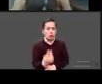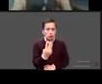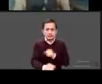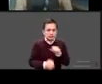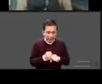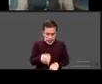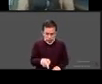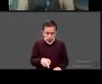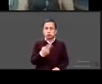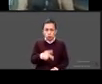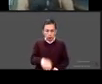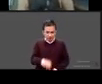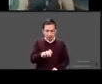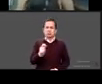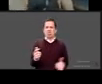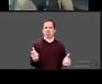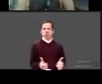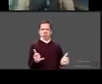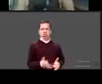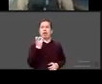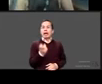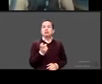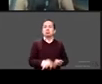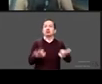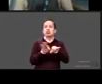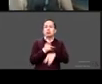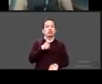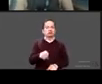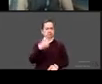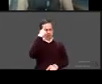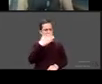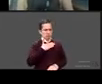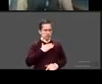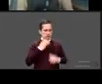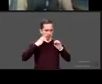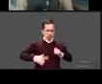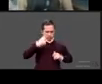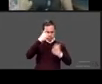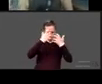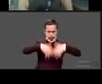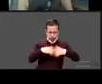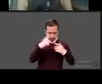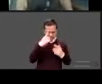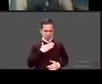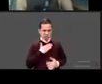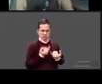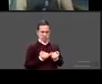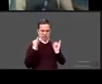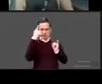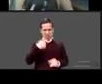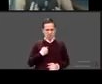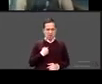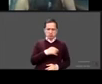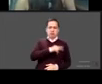está reivindicando su autonomía, su independencia, su capacidad, es más fácil que como adultos encontremos otras formas de